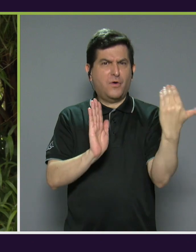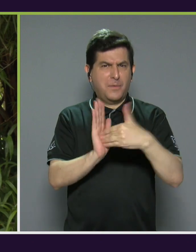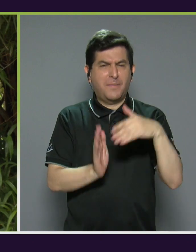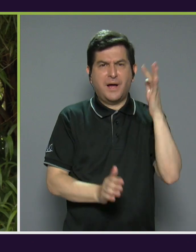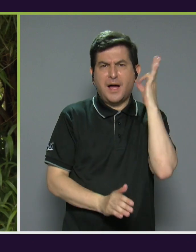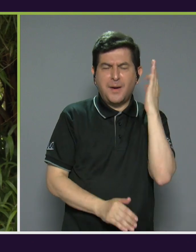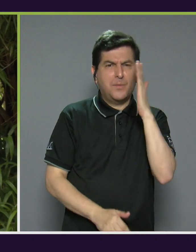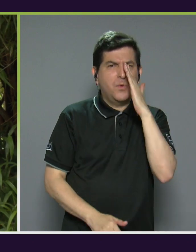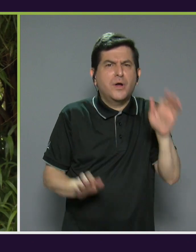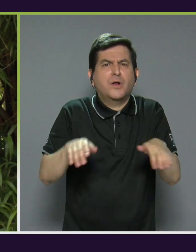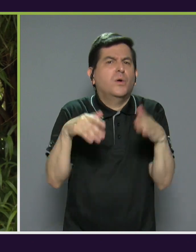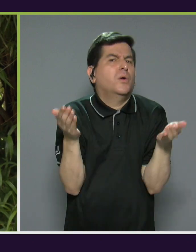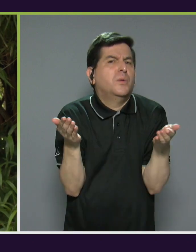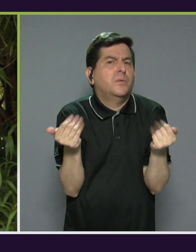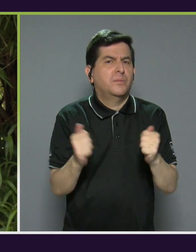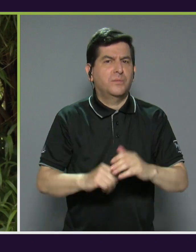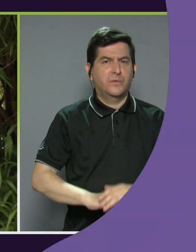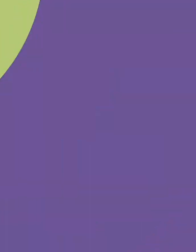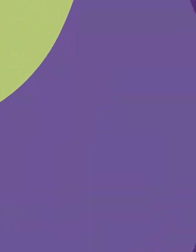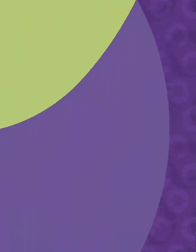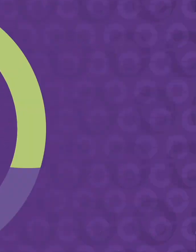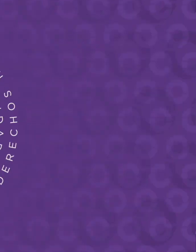mujeres madres?